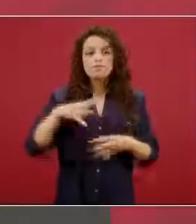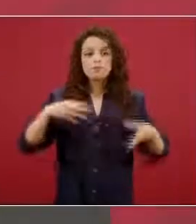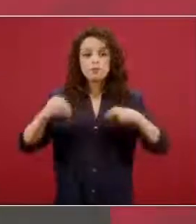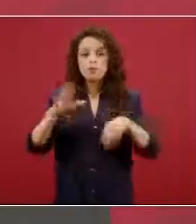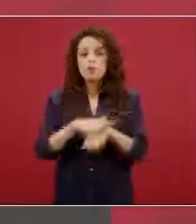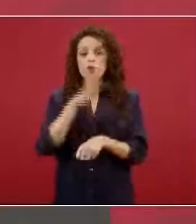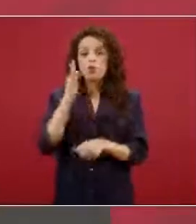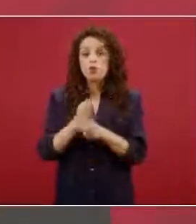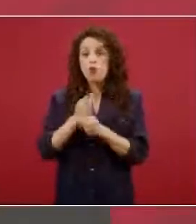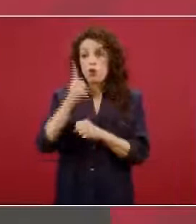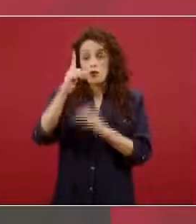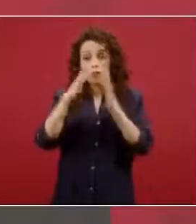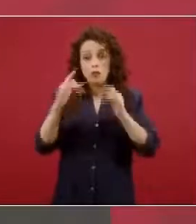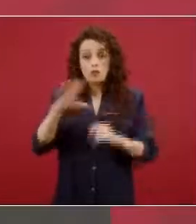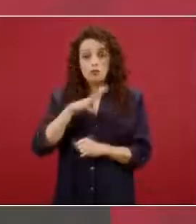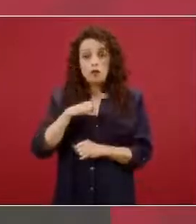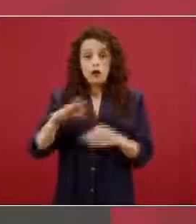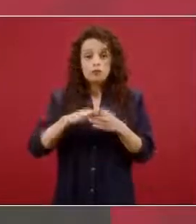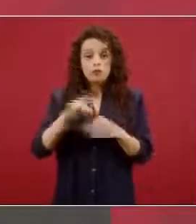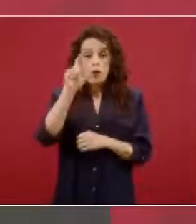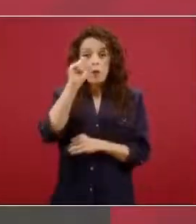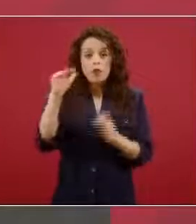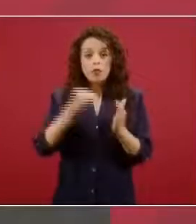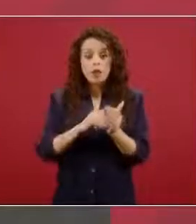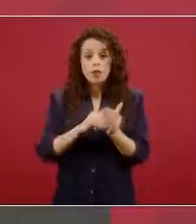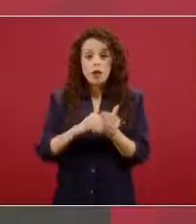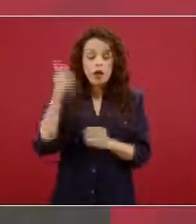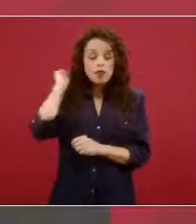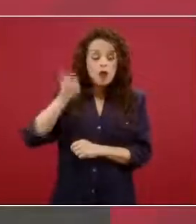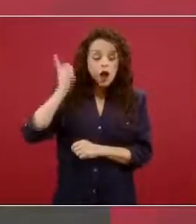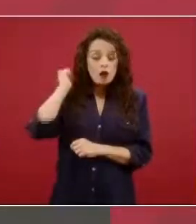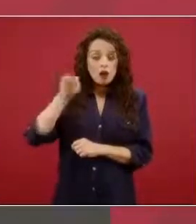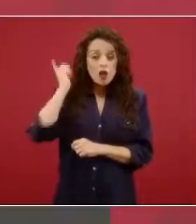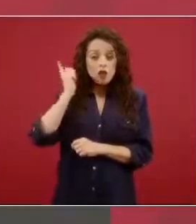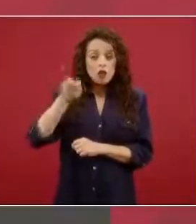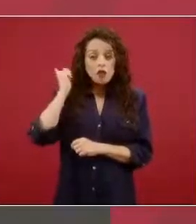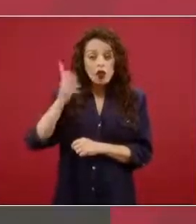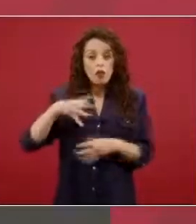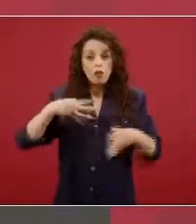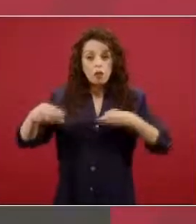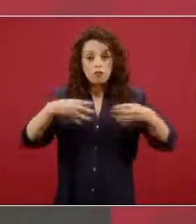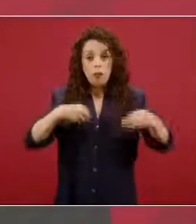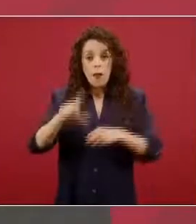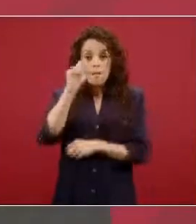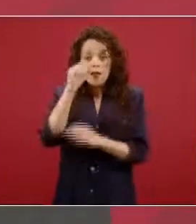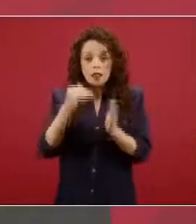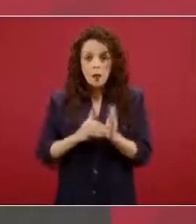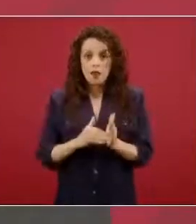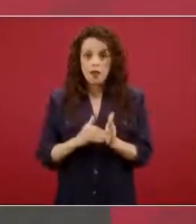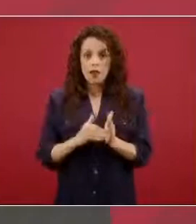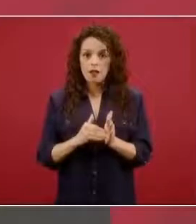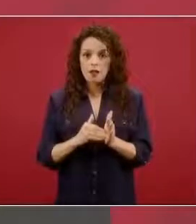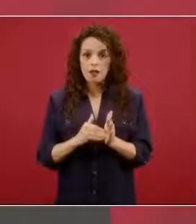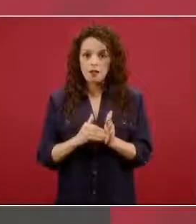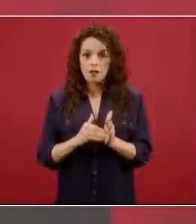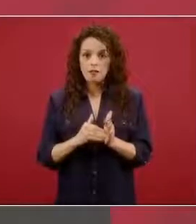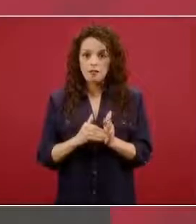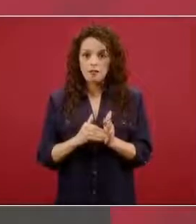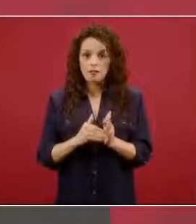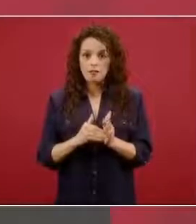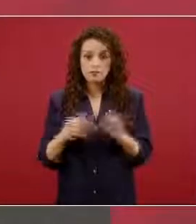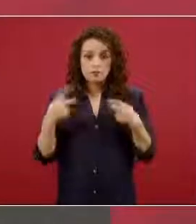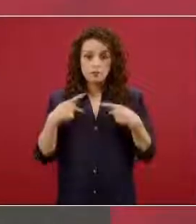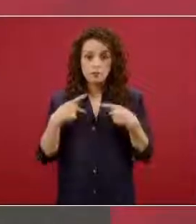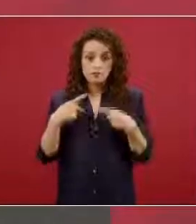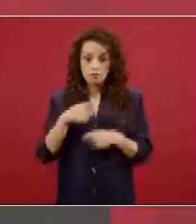casi 20.000 contagios diarios, 20.000 casos diarios, 20.000. Y la población